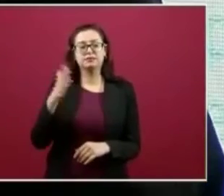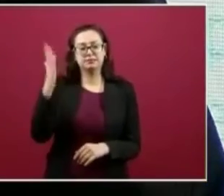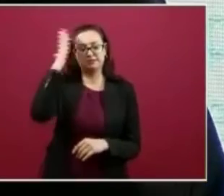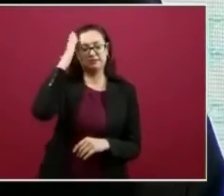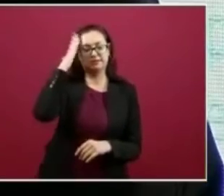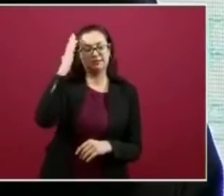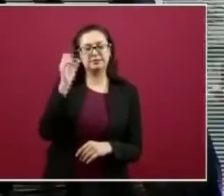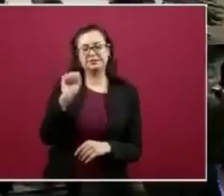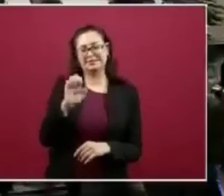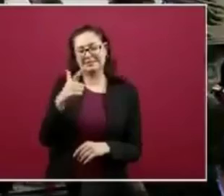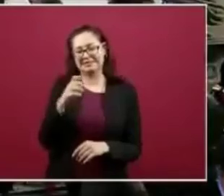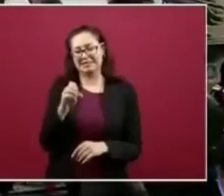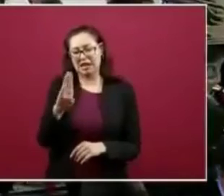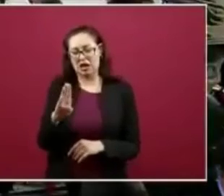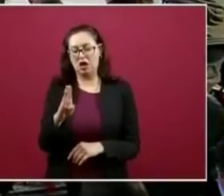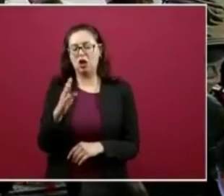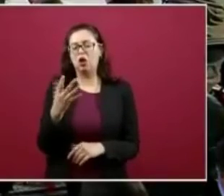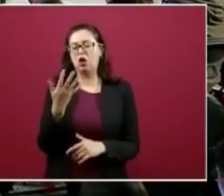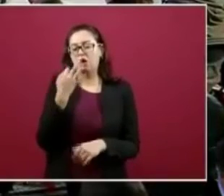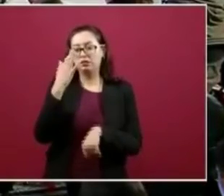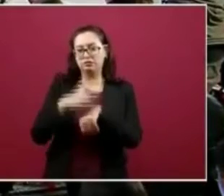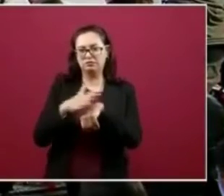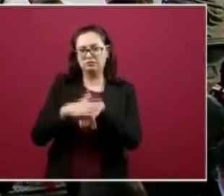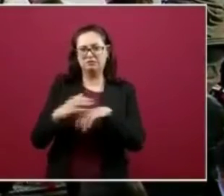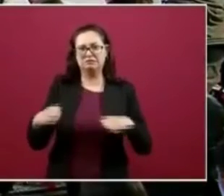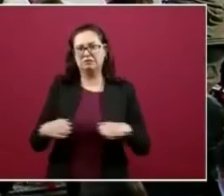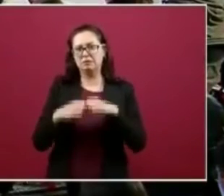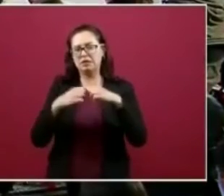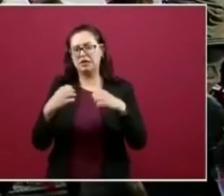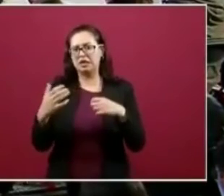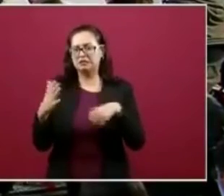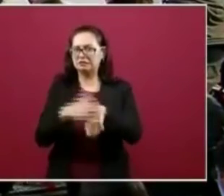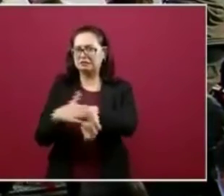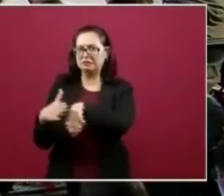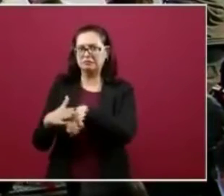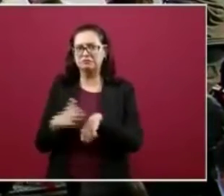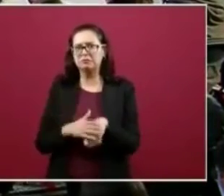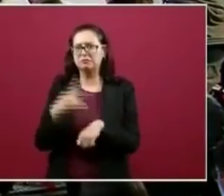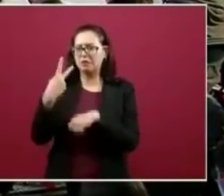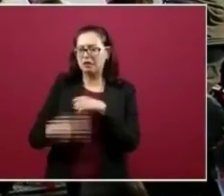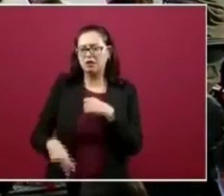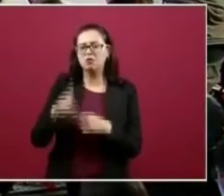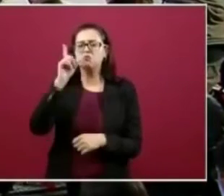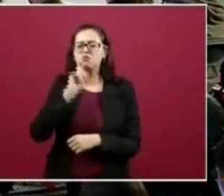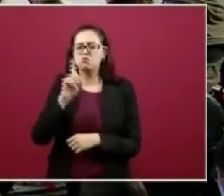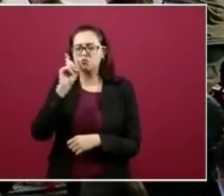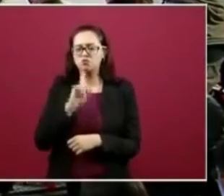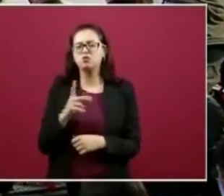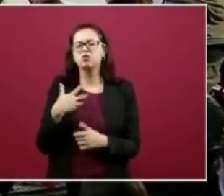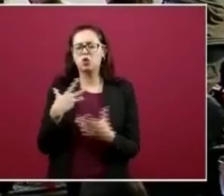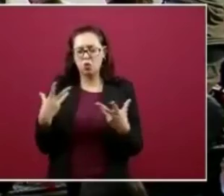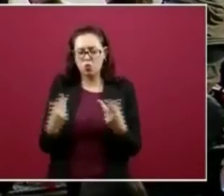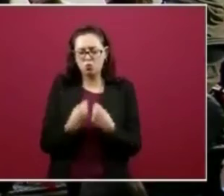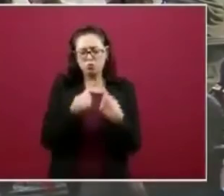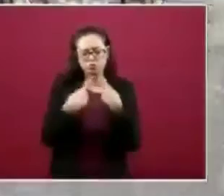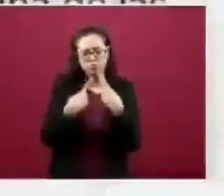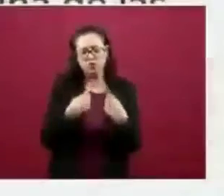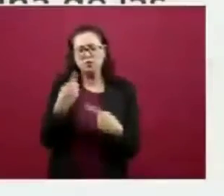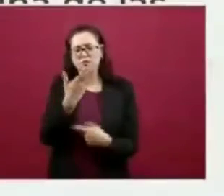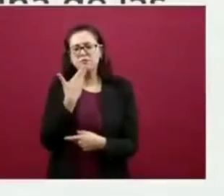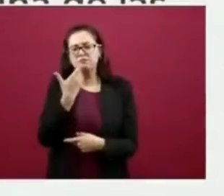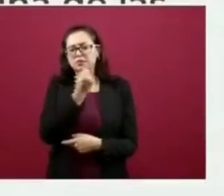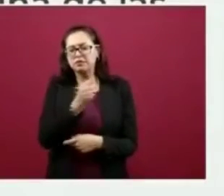vamos a revisar la alerta de violencia de género contra las mujeres en coordinación con personas expertas y defensoras de